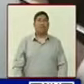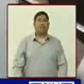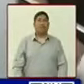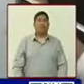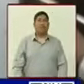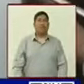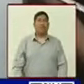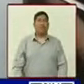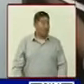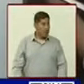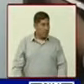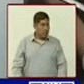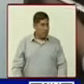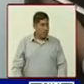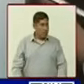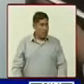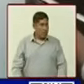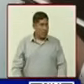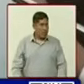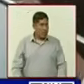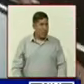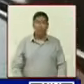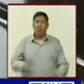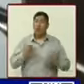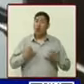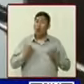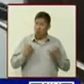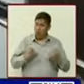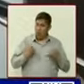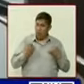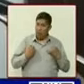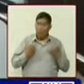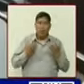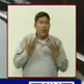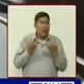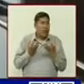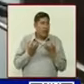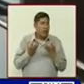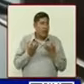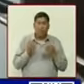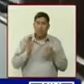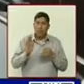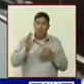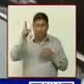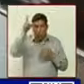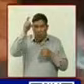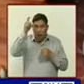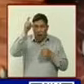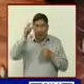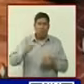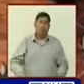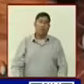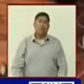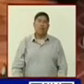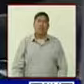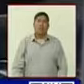Un presunto ilícito de violación de un niño adolescente que había sufrido su nieto por parte de su padrastro.